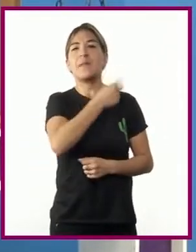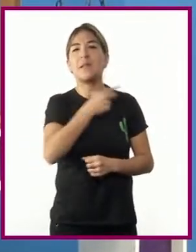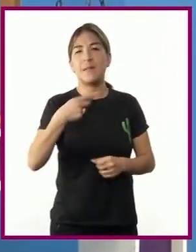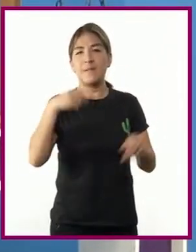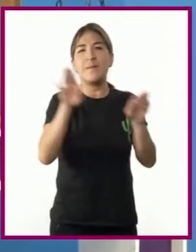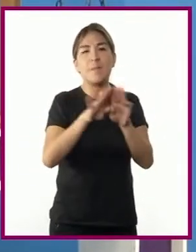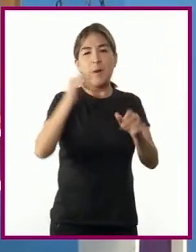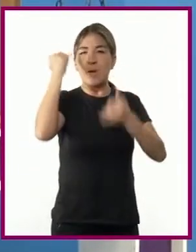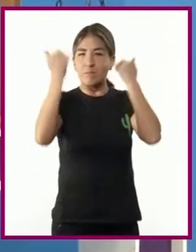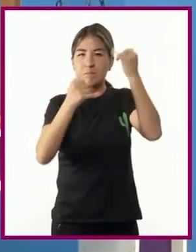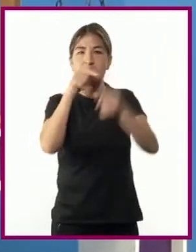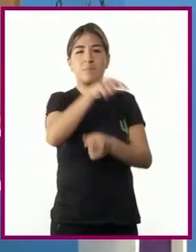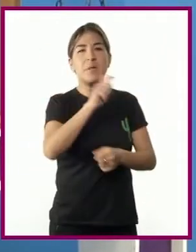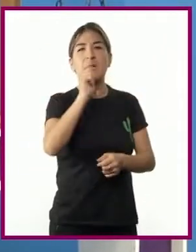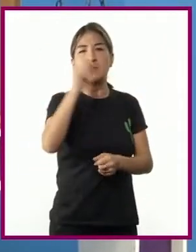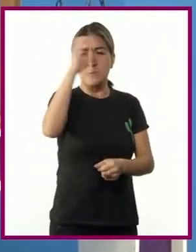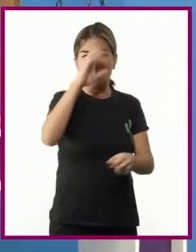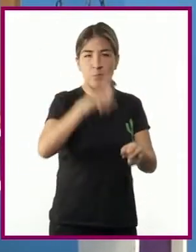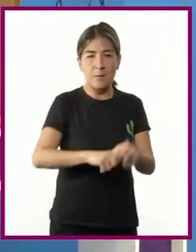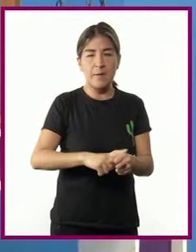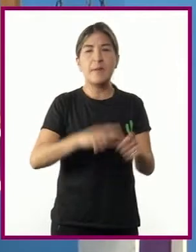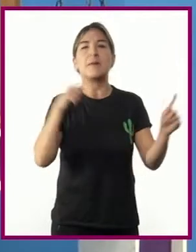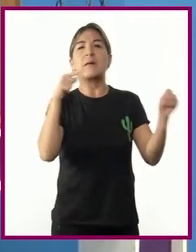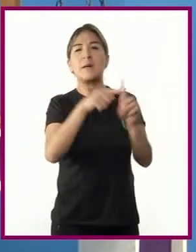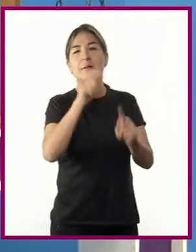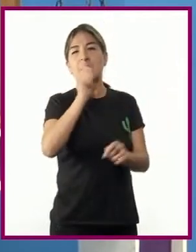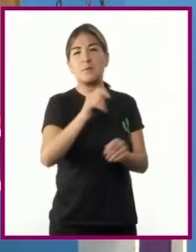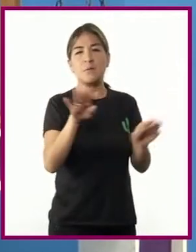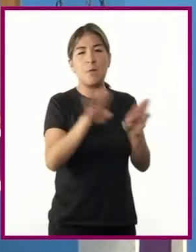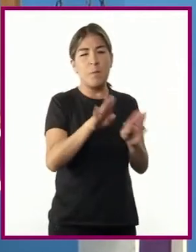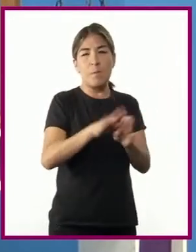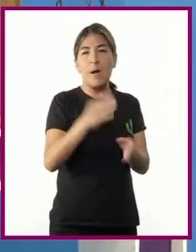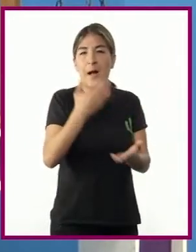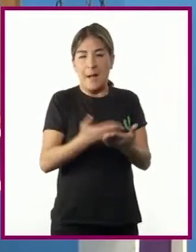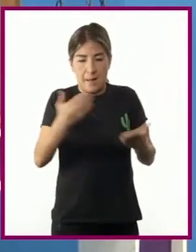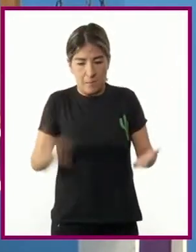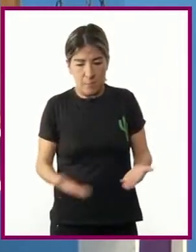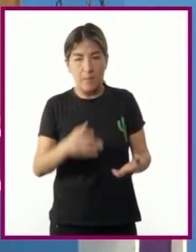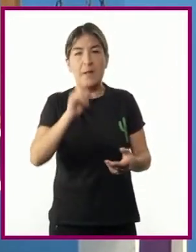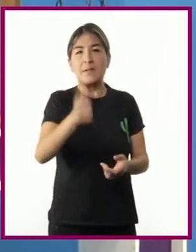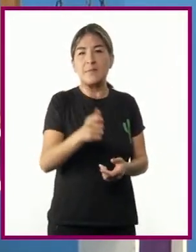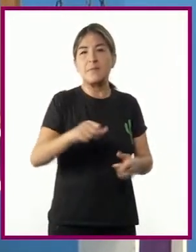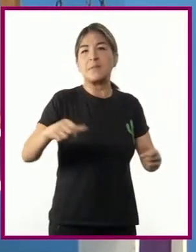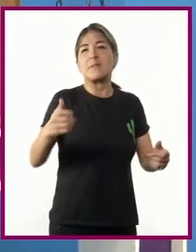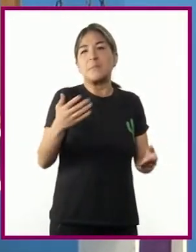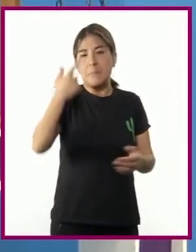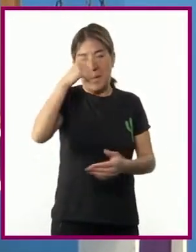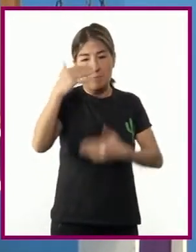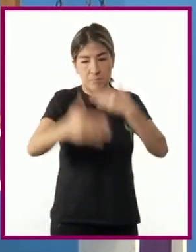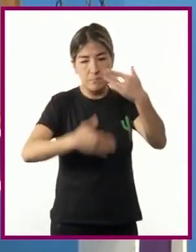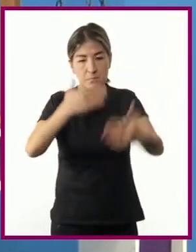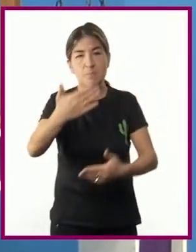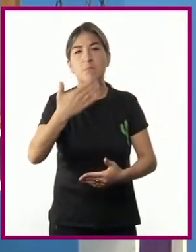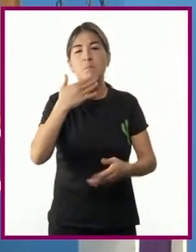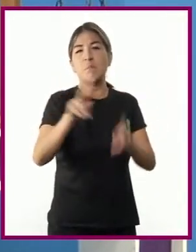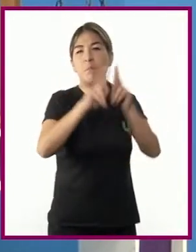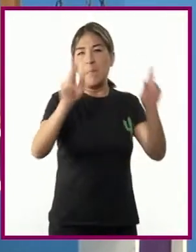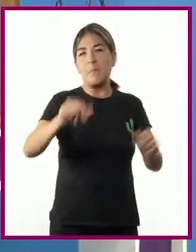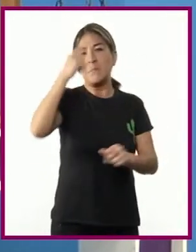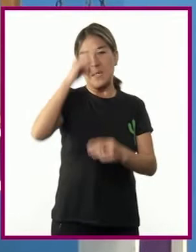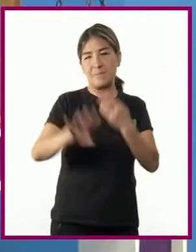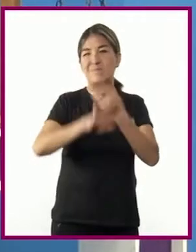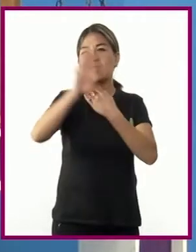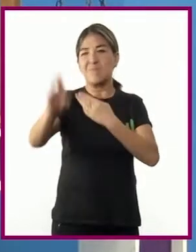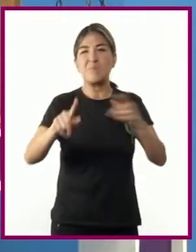y propiciar una cultura sustentada en los preceptos y acciones que contempla la paz para evitar los